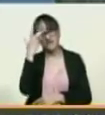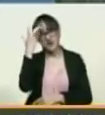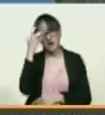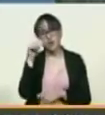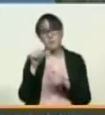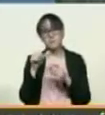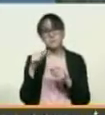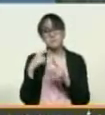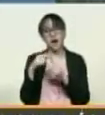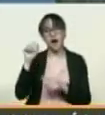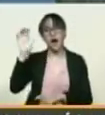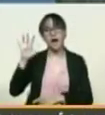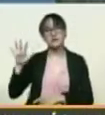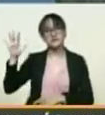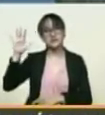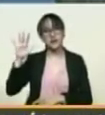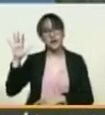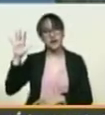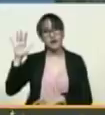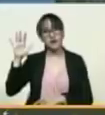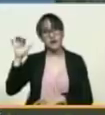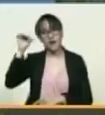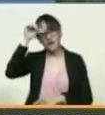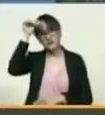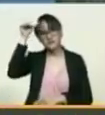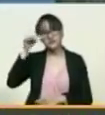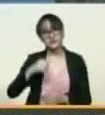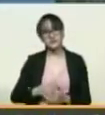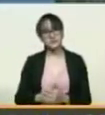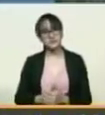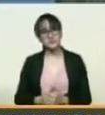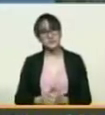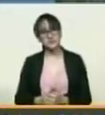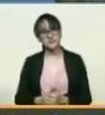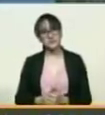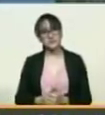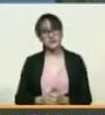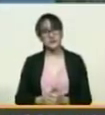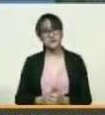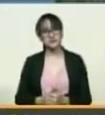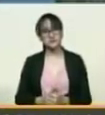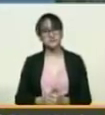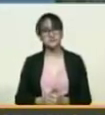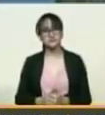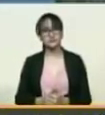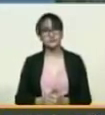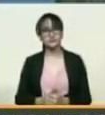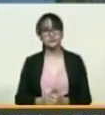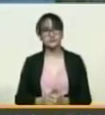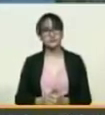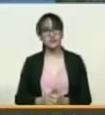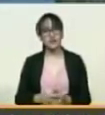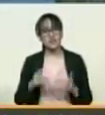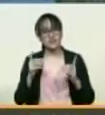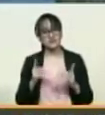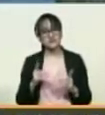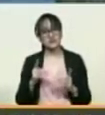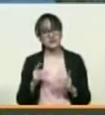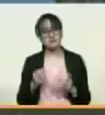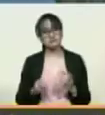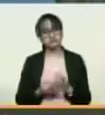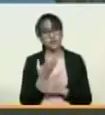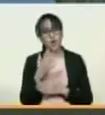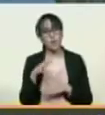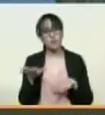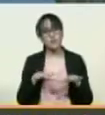asiáticos en Bandung, con grandes liderazgos en aquel momento progresistas, donde decidieron crear el Movimiento de Países